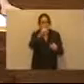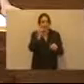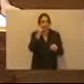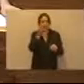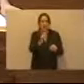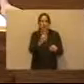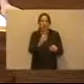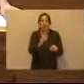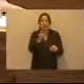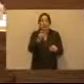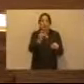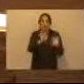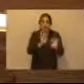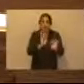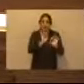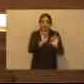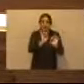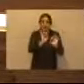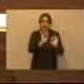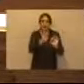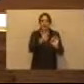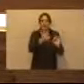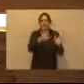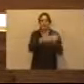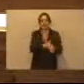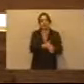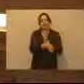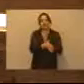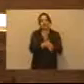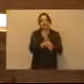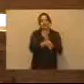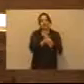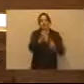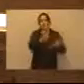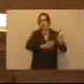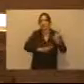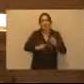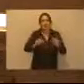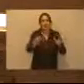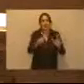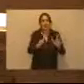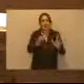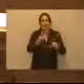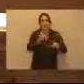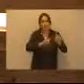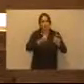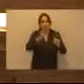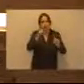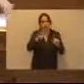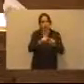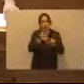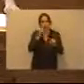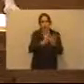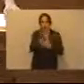este é un dos signos das peores demencias e das peores psicosis.